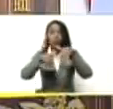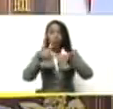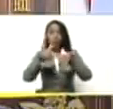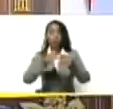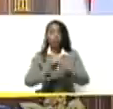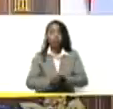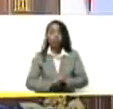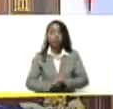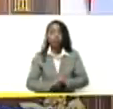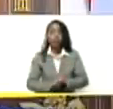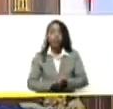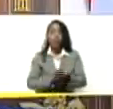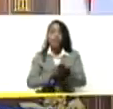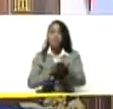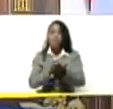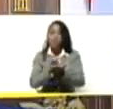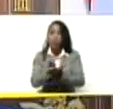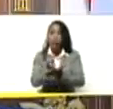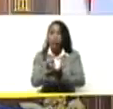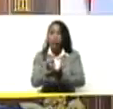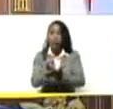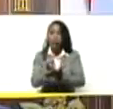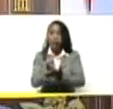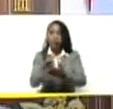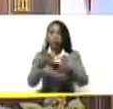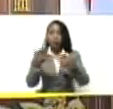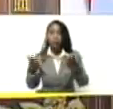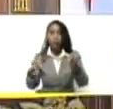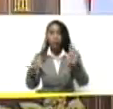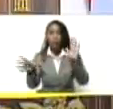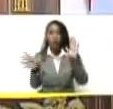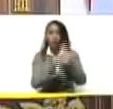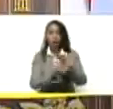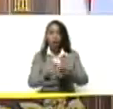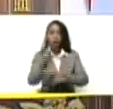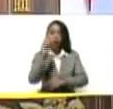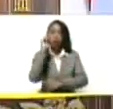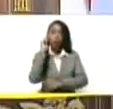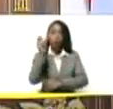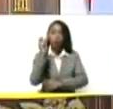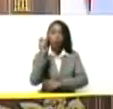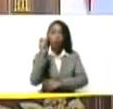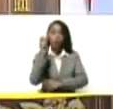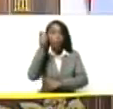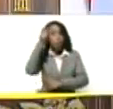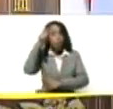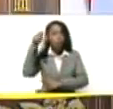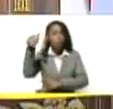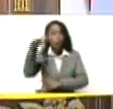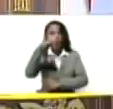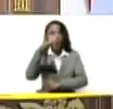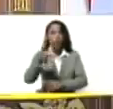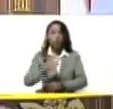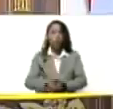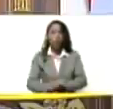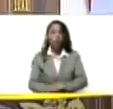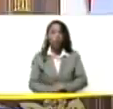y salen a las calles a ofrecer sus productos sus bienes sus servicios sus